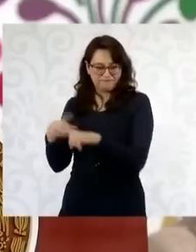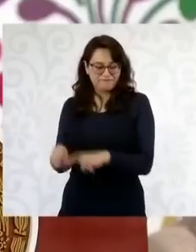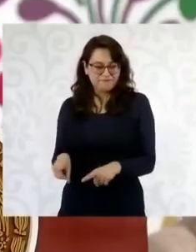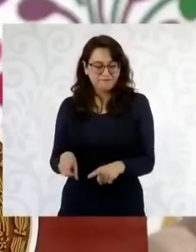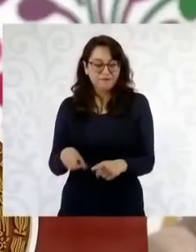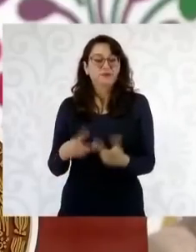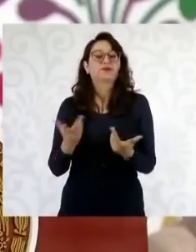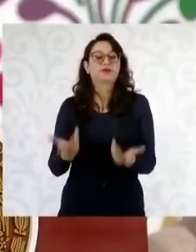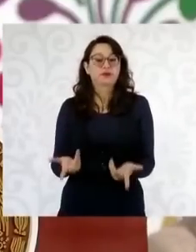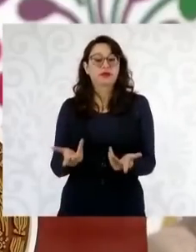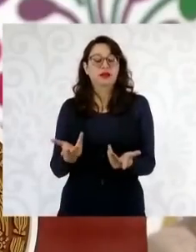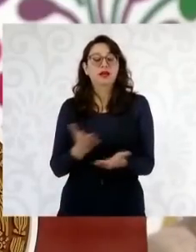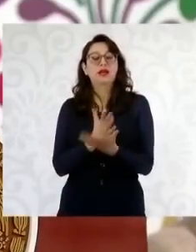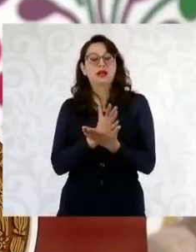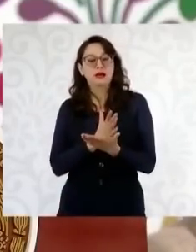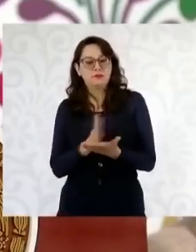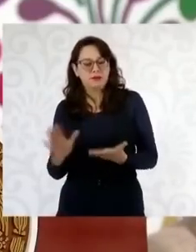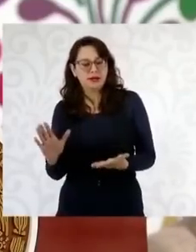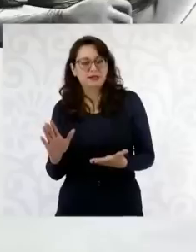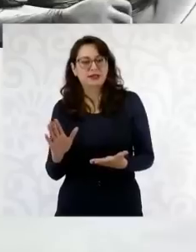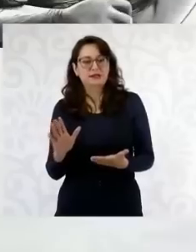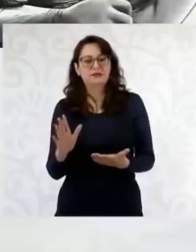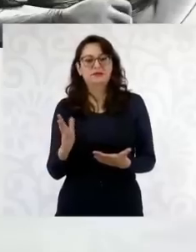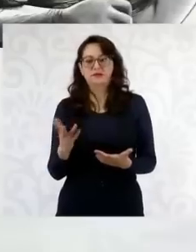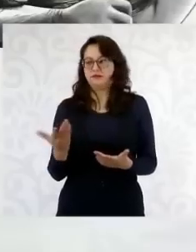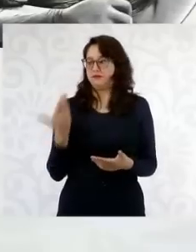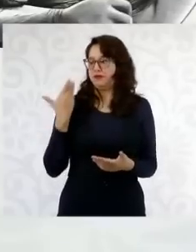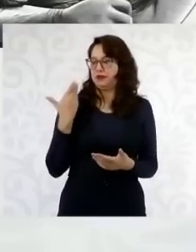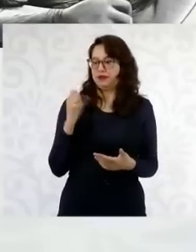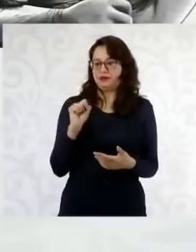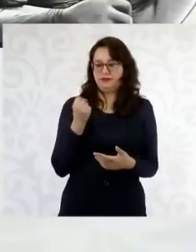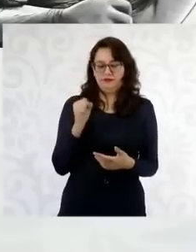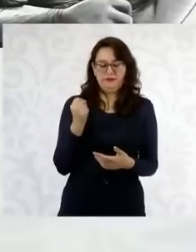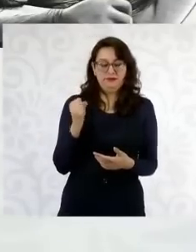además recientemente, a finales de septiembre,